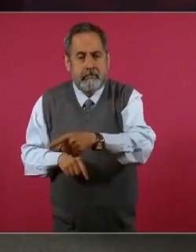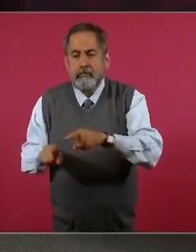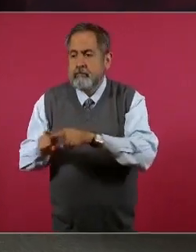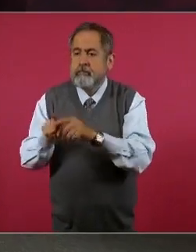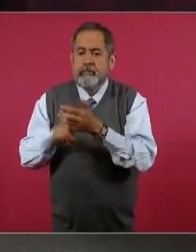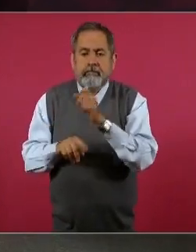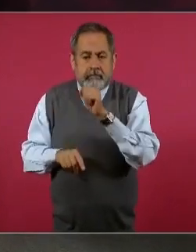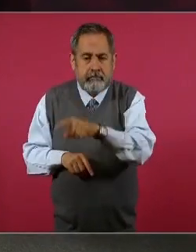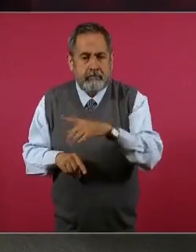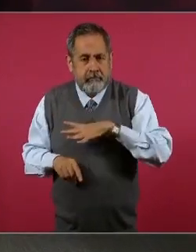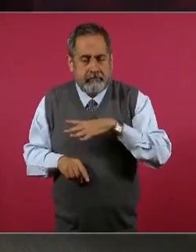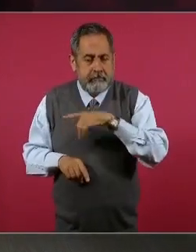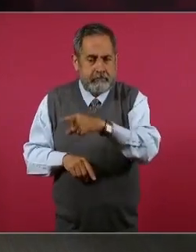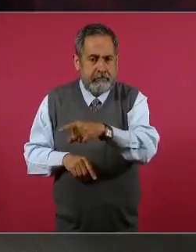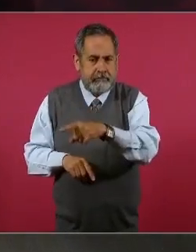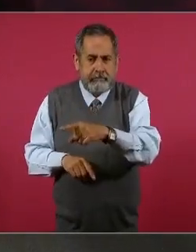hay